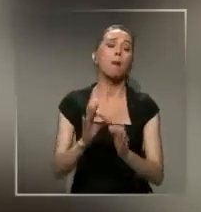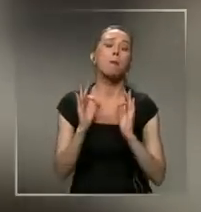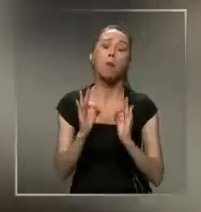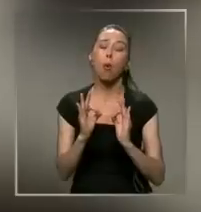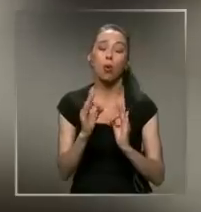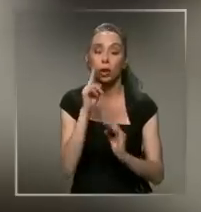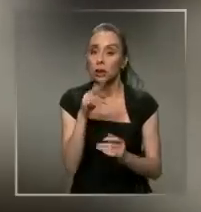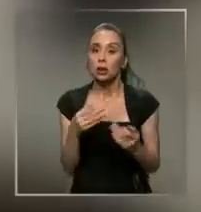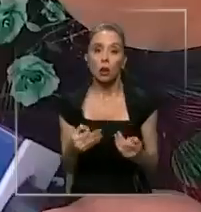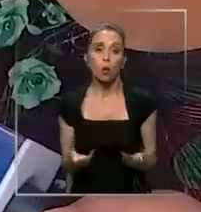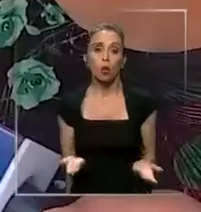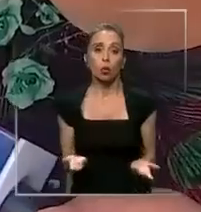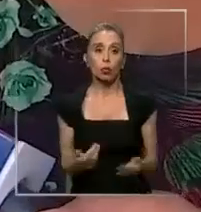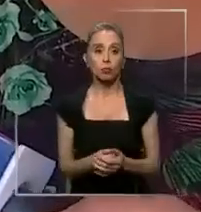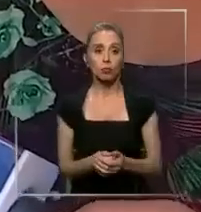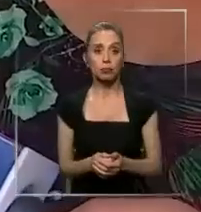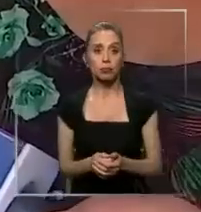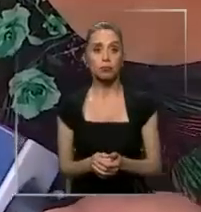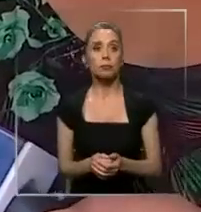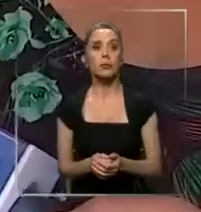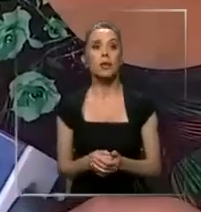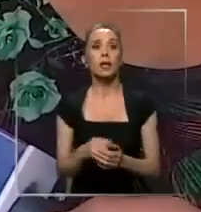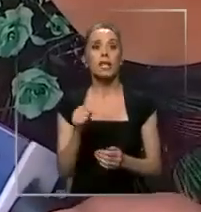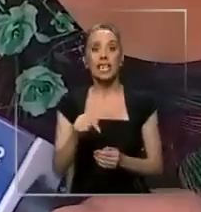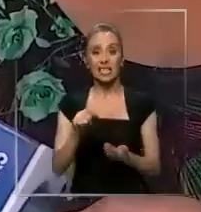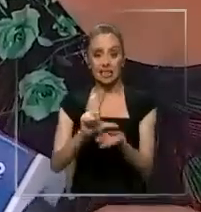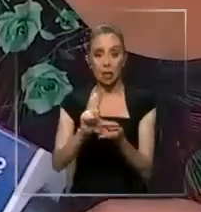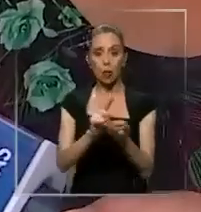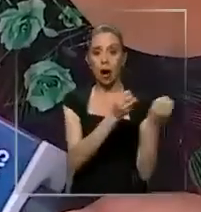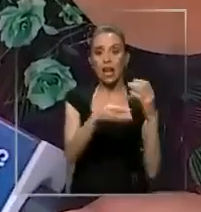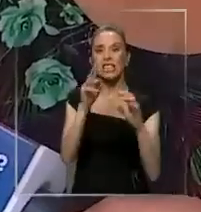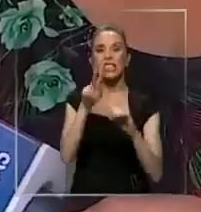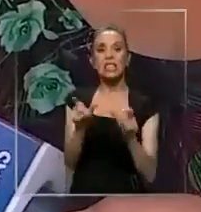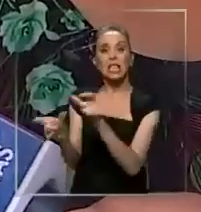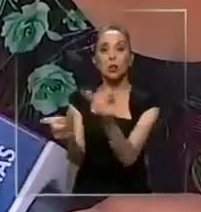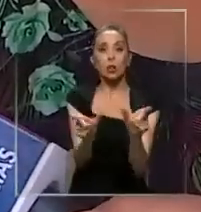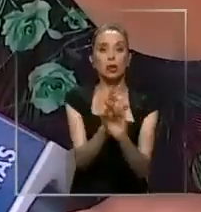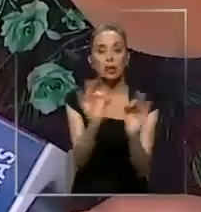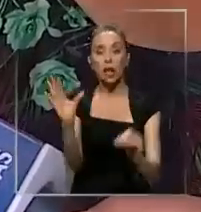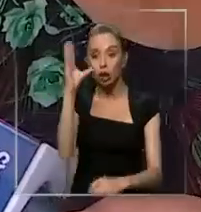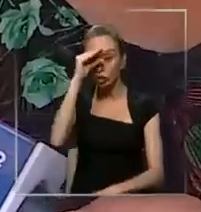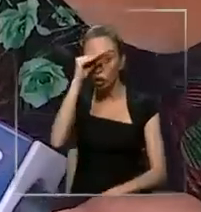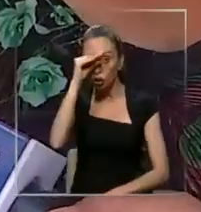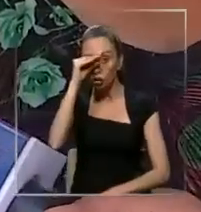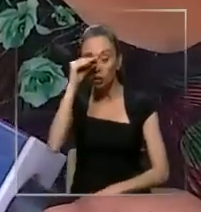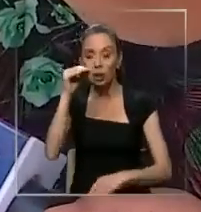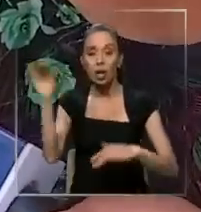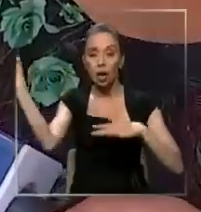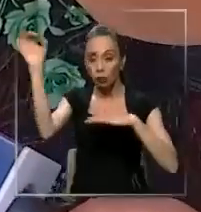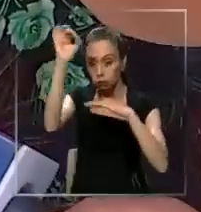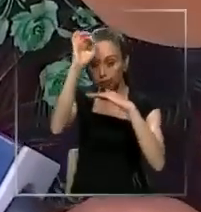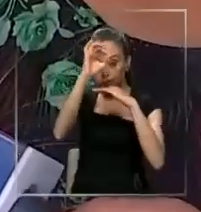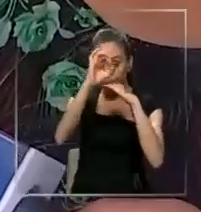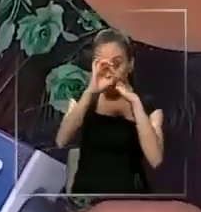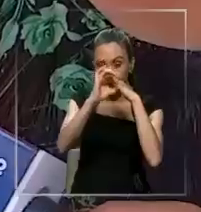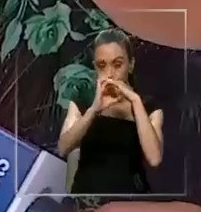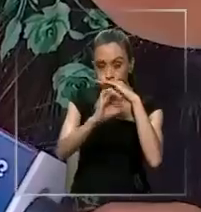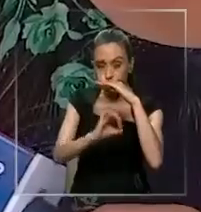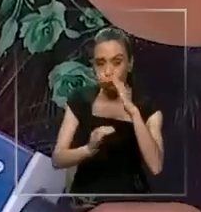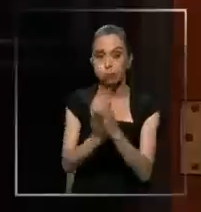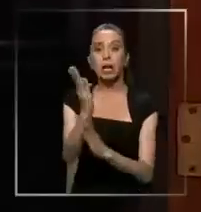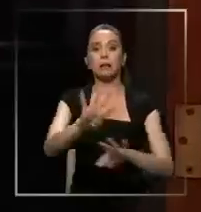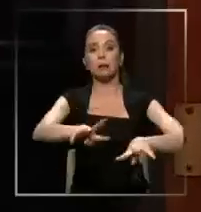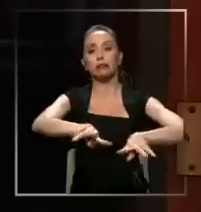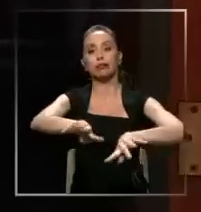extremadamente insegura. Es como que está tan botado este sector, que en la noche ya apenas se oscurece, empieza el tema de la